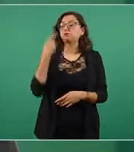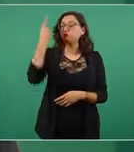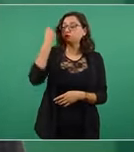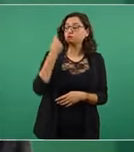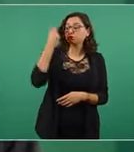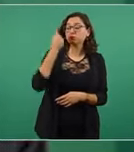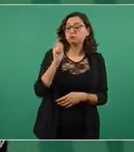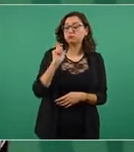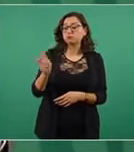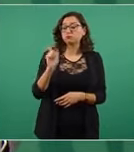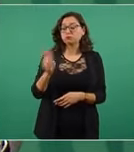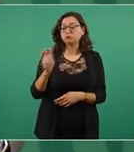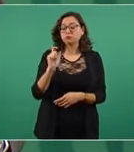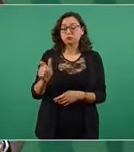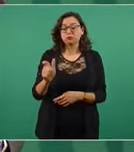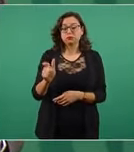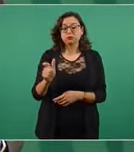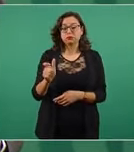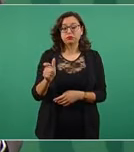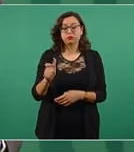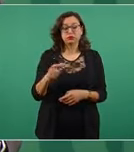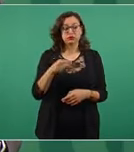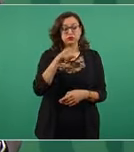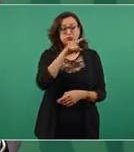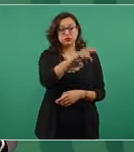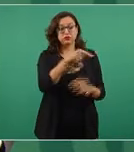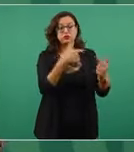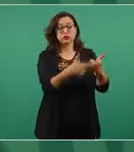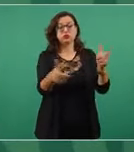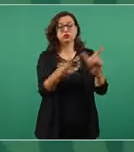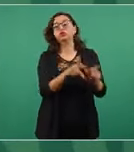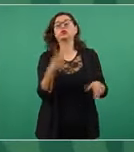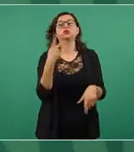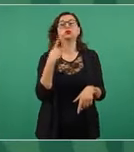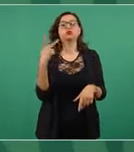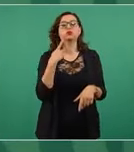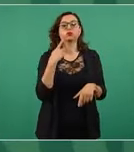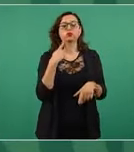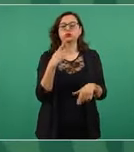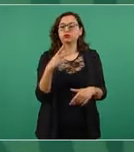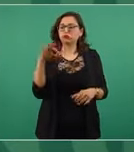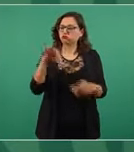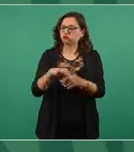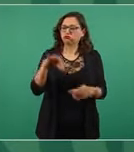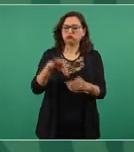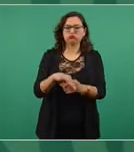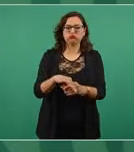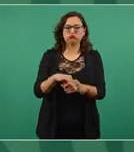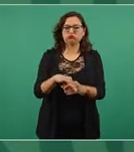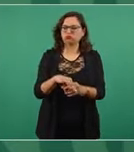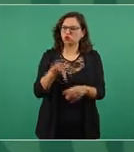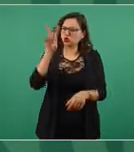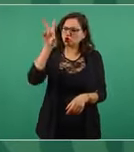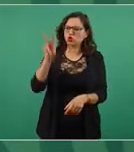a los adultos mayores, no en el aumento a las pensiones a los adultos mayores, en contra de las pensiones.